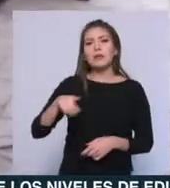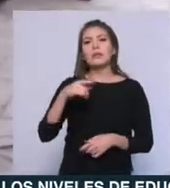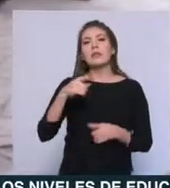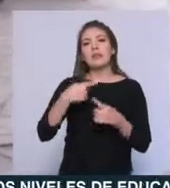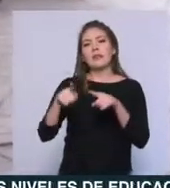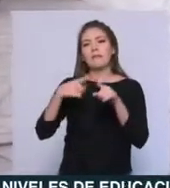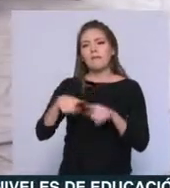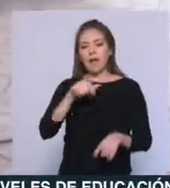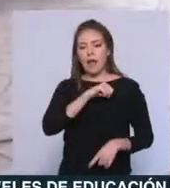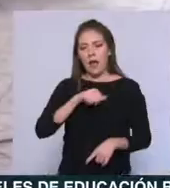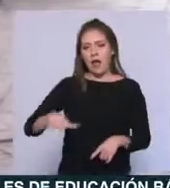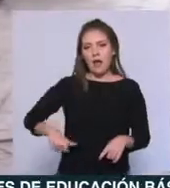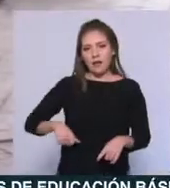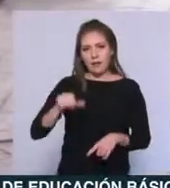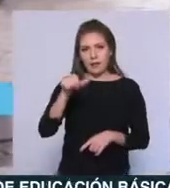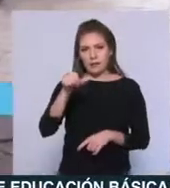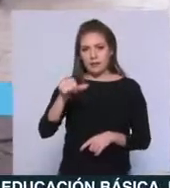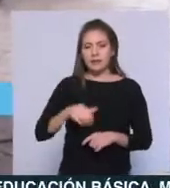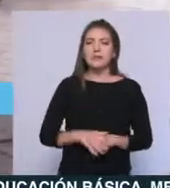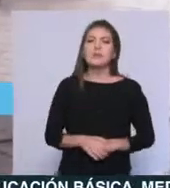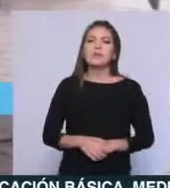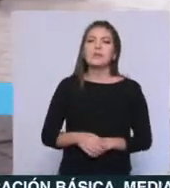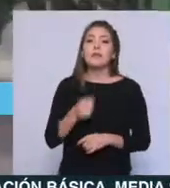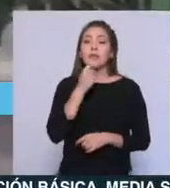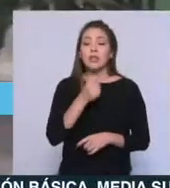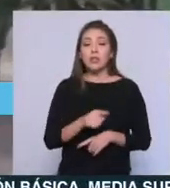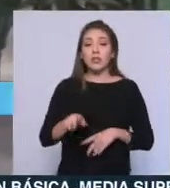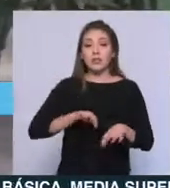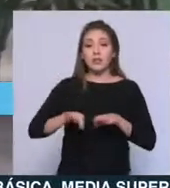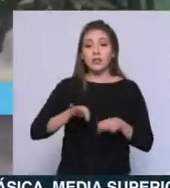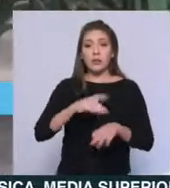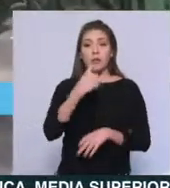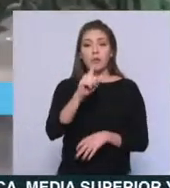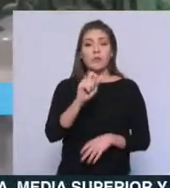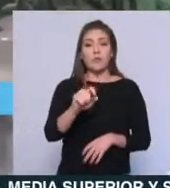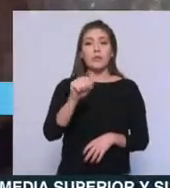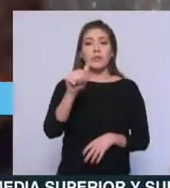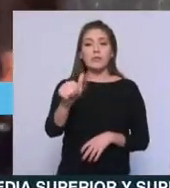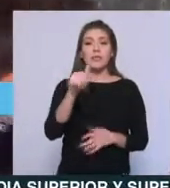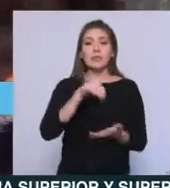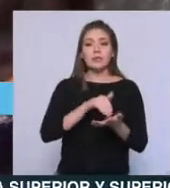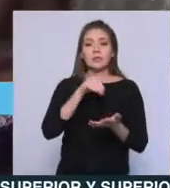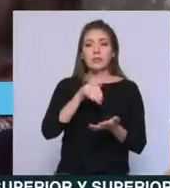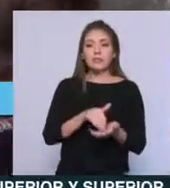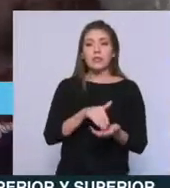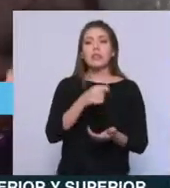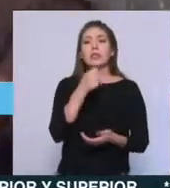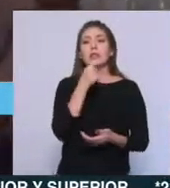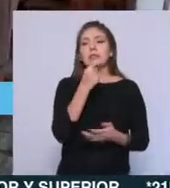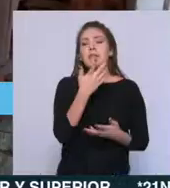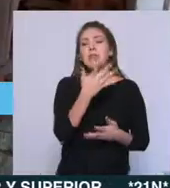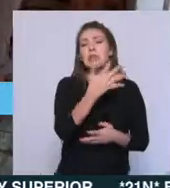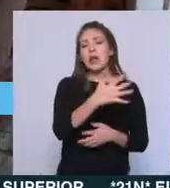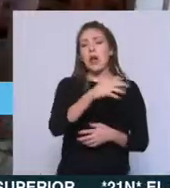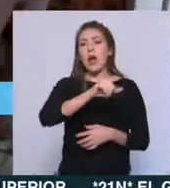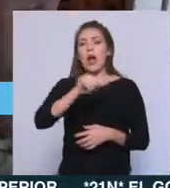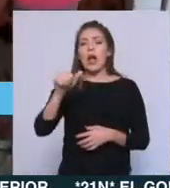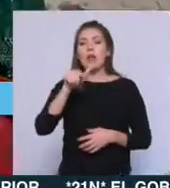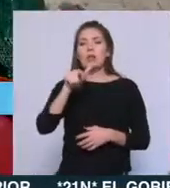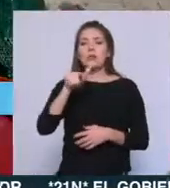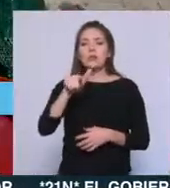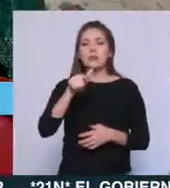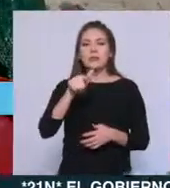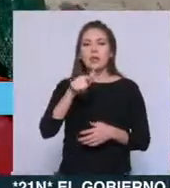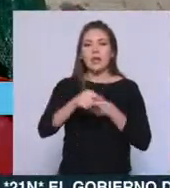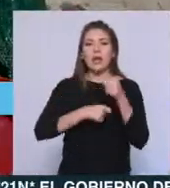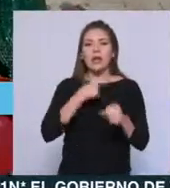Del total de niños trabajadores, 1.03 millones de niños y adolescentes de 5 a 17 años realizan quehaceres domésticos.